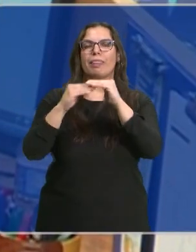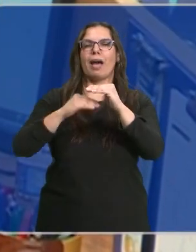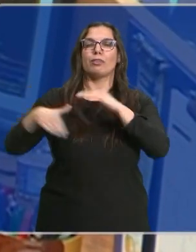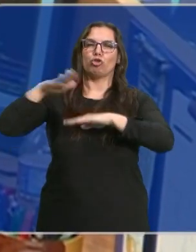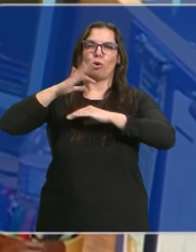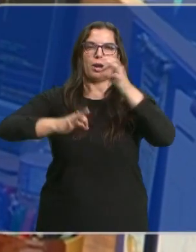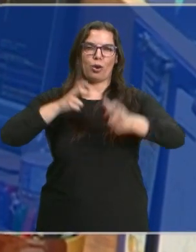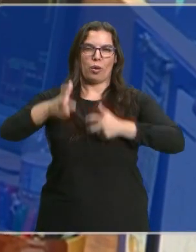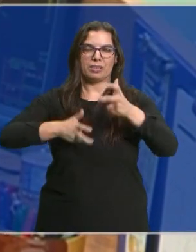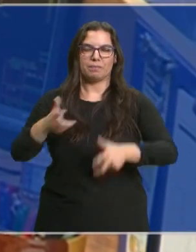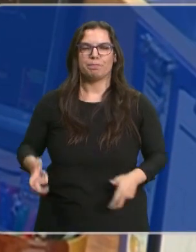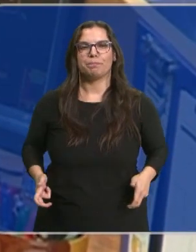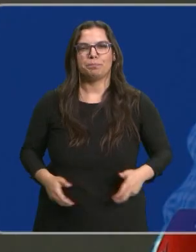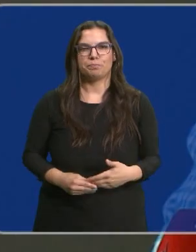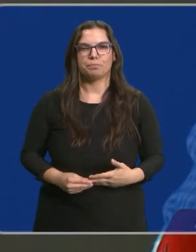sobre Ruedas.